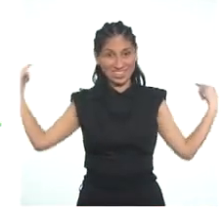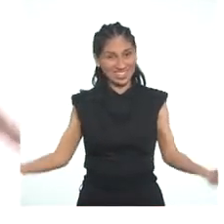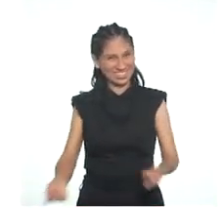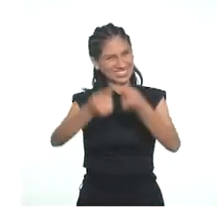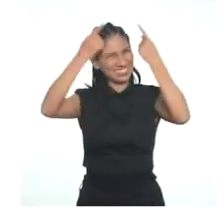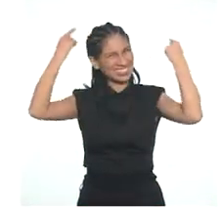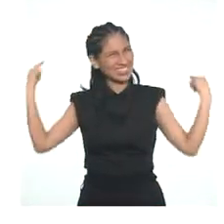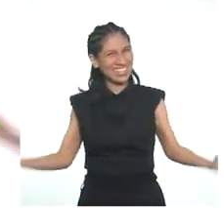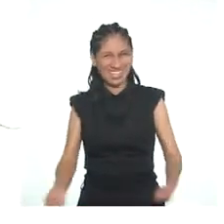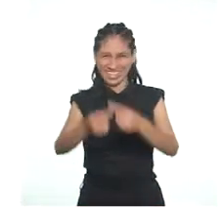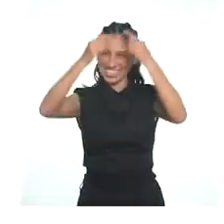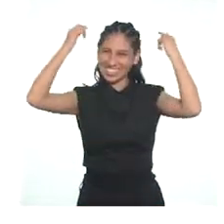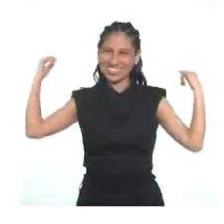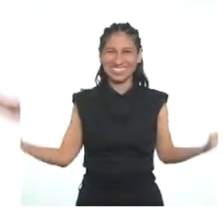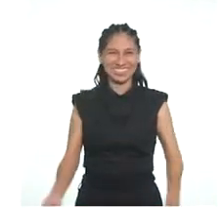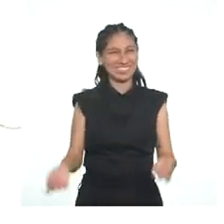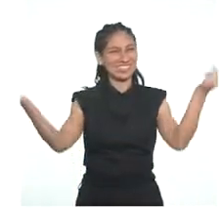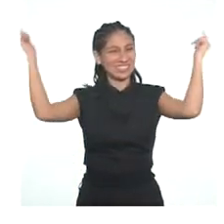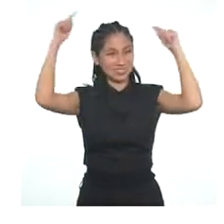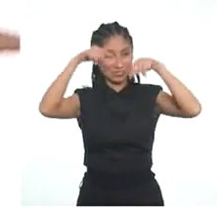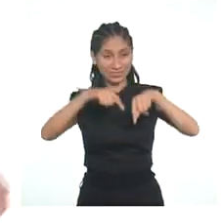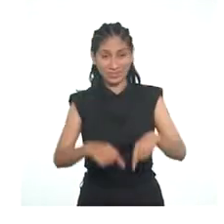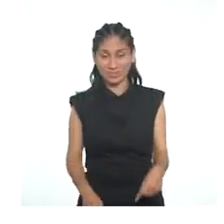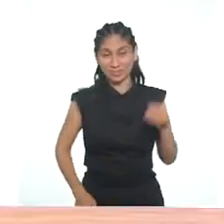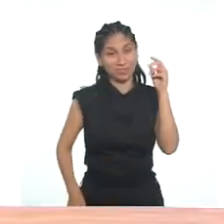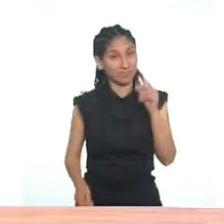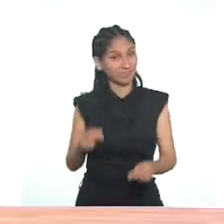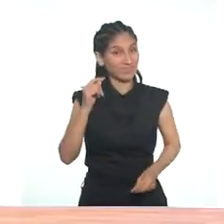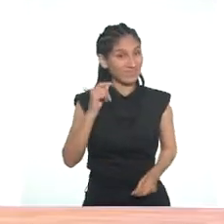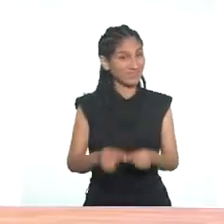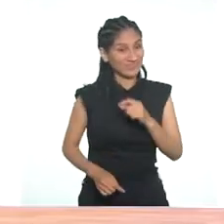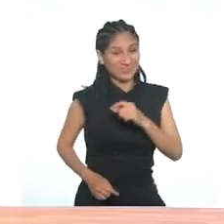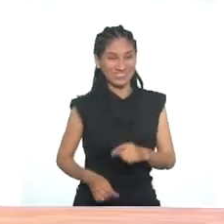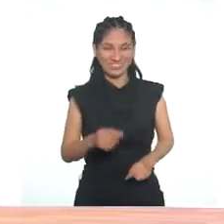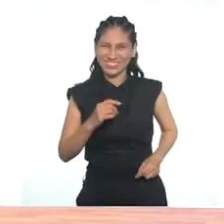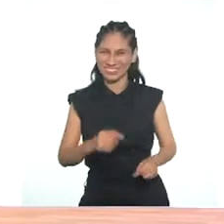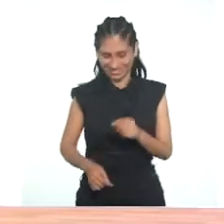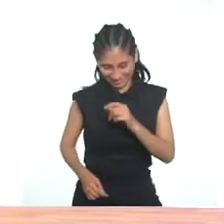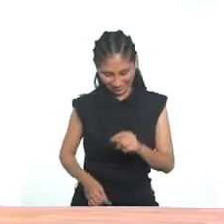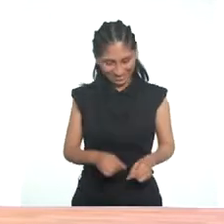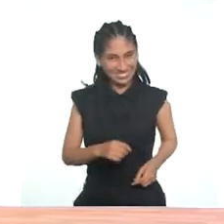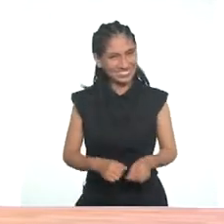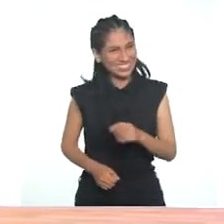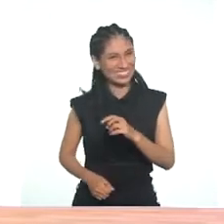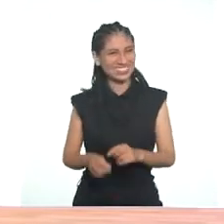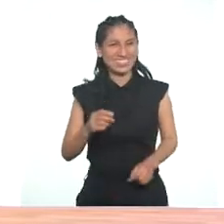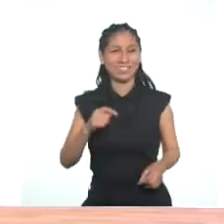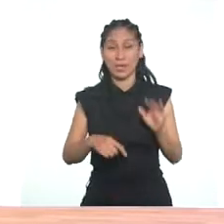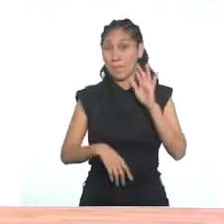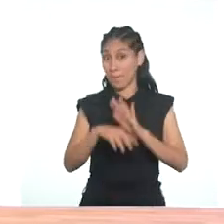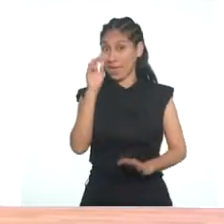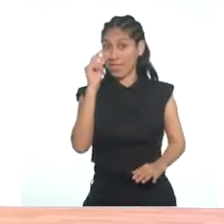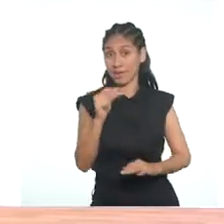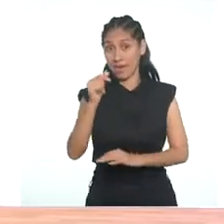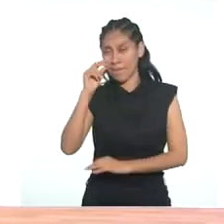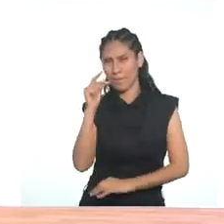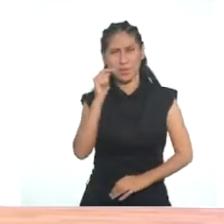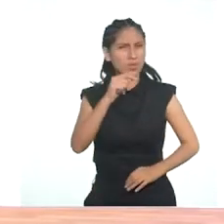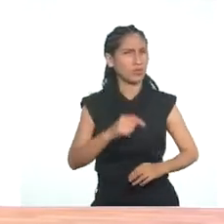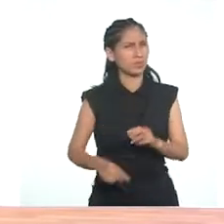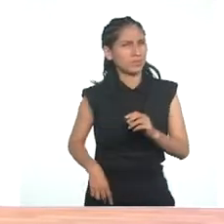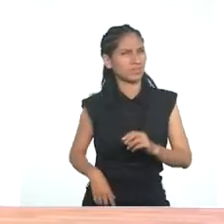atrás. Eso es. Bajamos, piernas, corremos. Un poco más